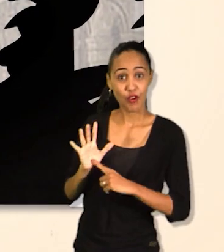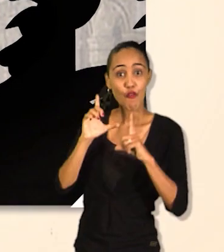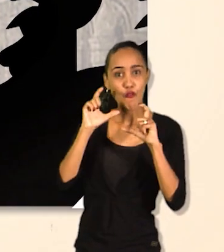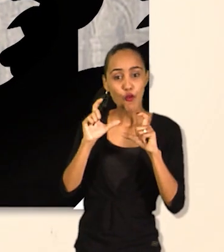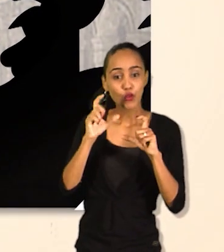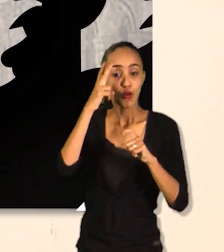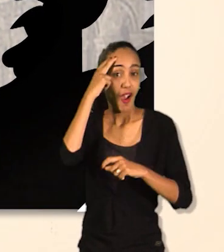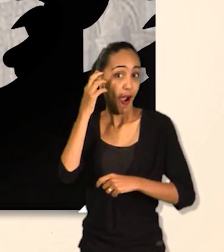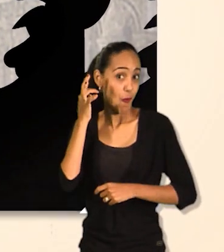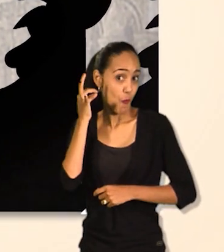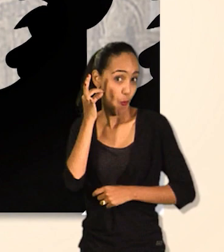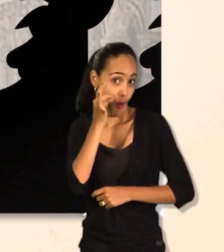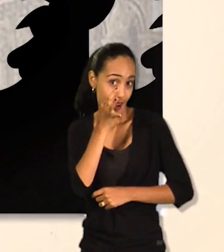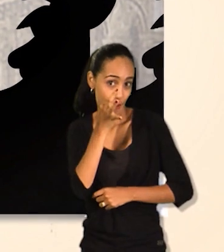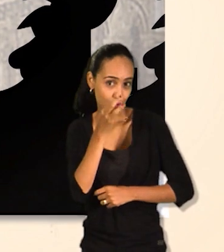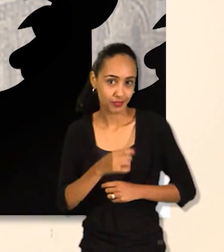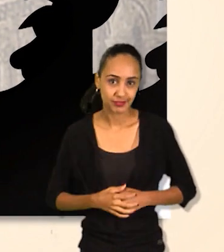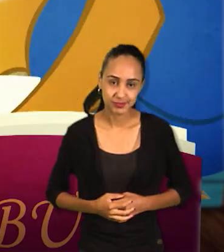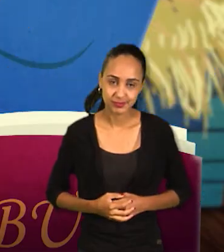abuelo.